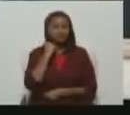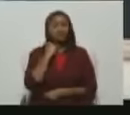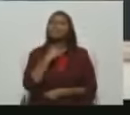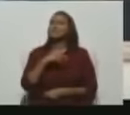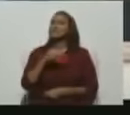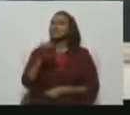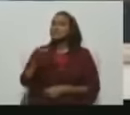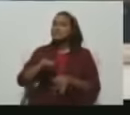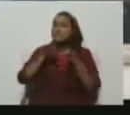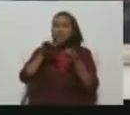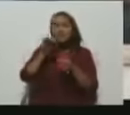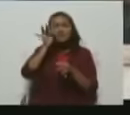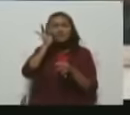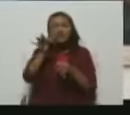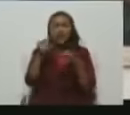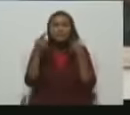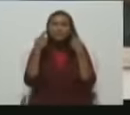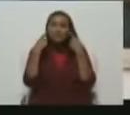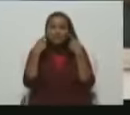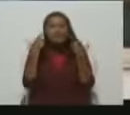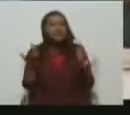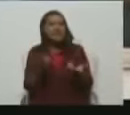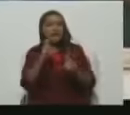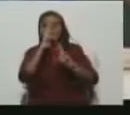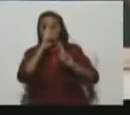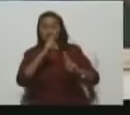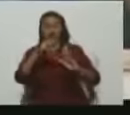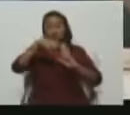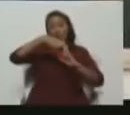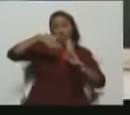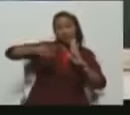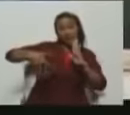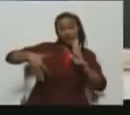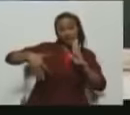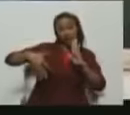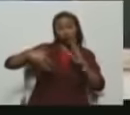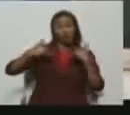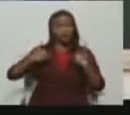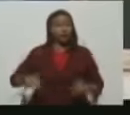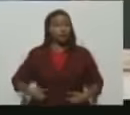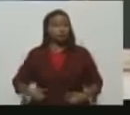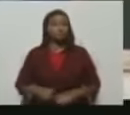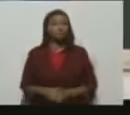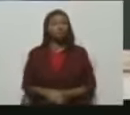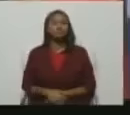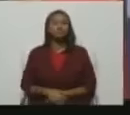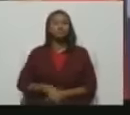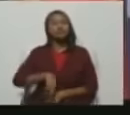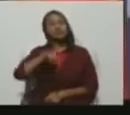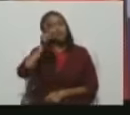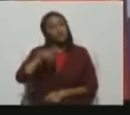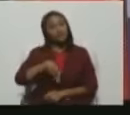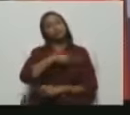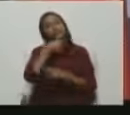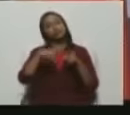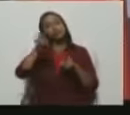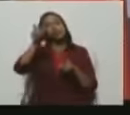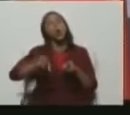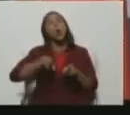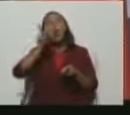atento al respeto de los derechos humanos, al Contralor General de la República, General